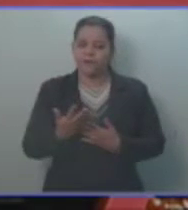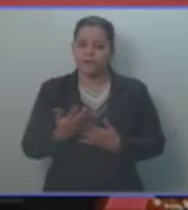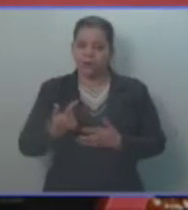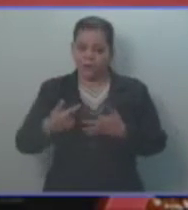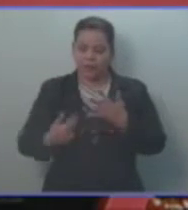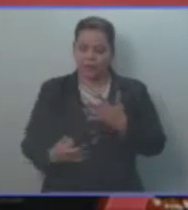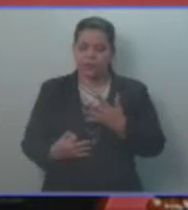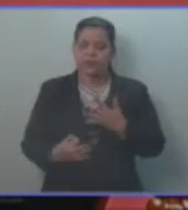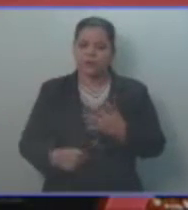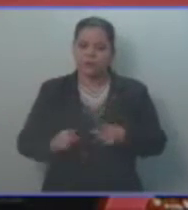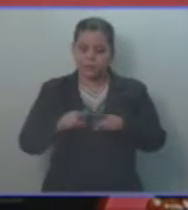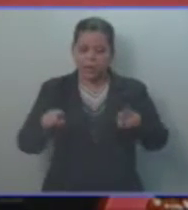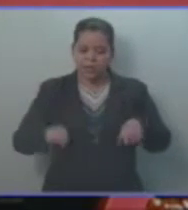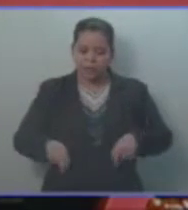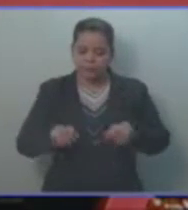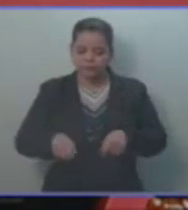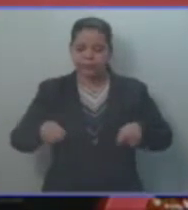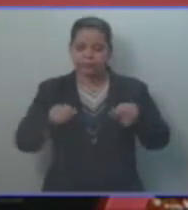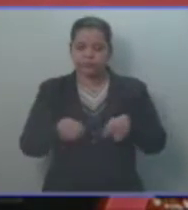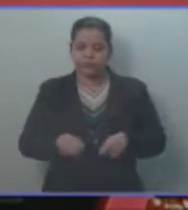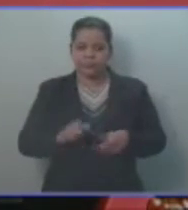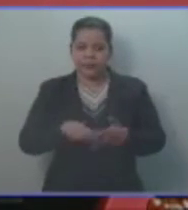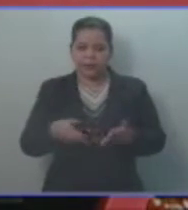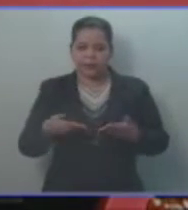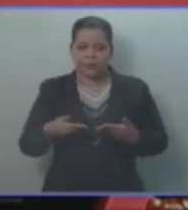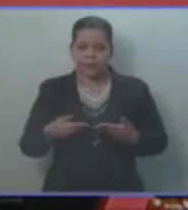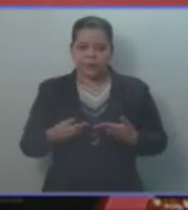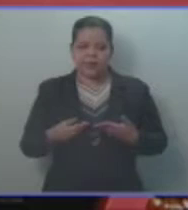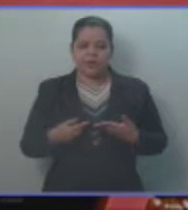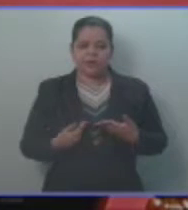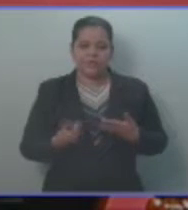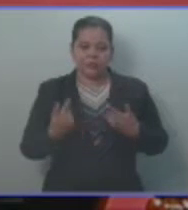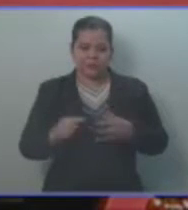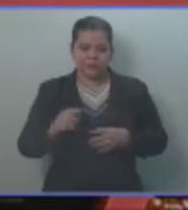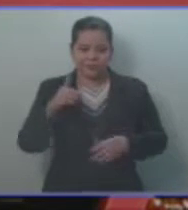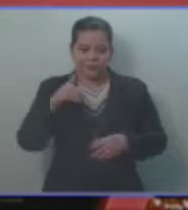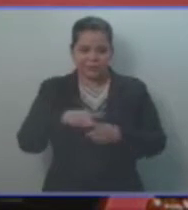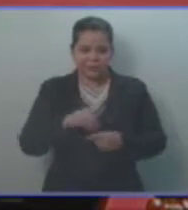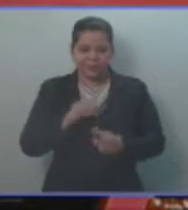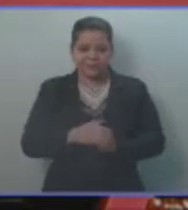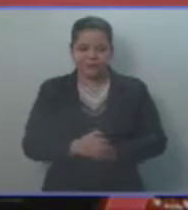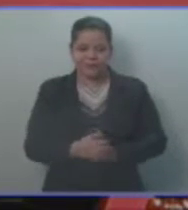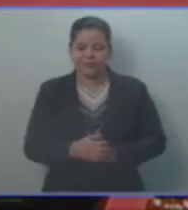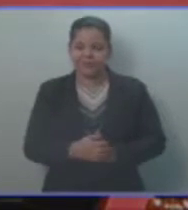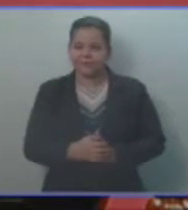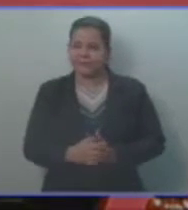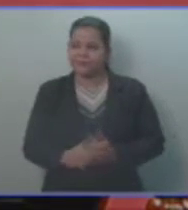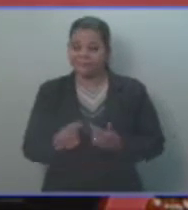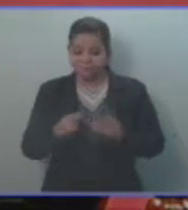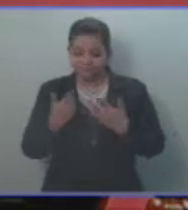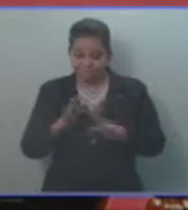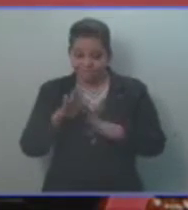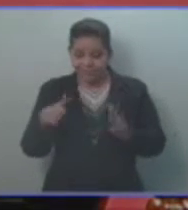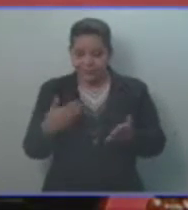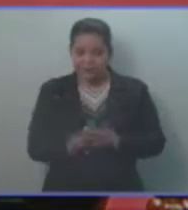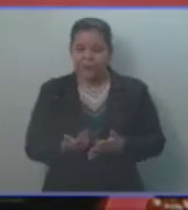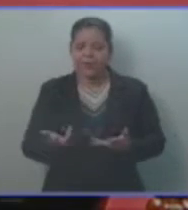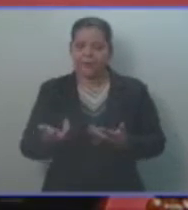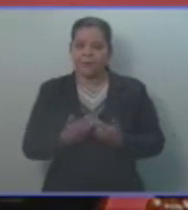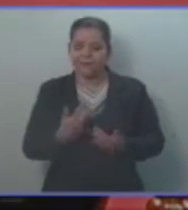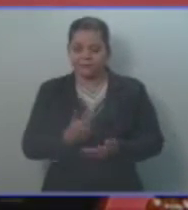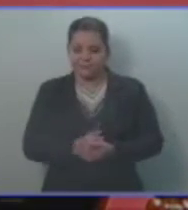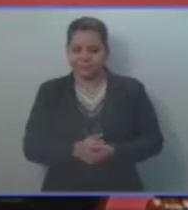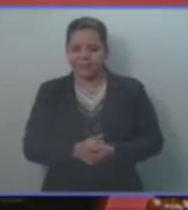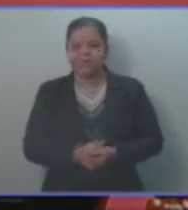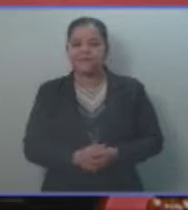jurídica la Convención sobre los Derechos de las Personas con Discapacidad y su protocolo facultativo, instrumento que no solo contempla